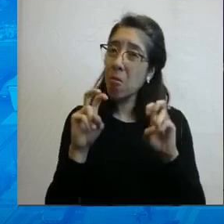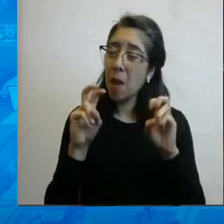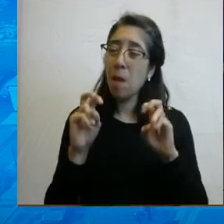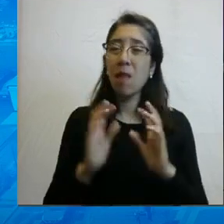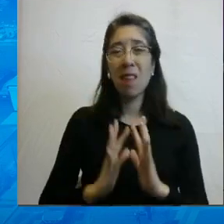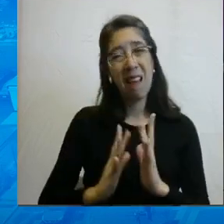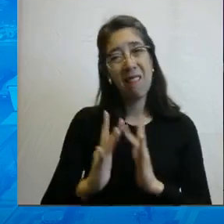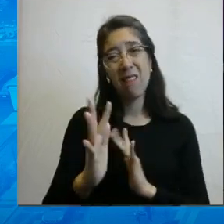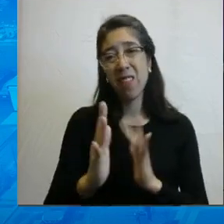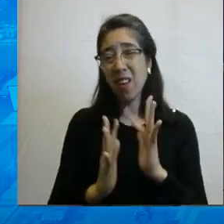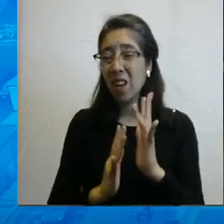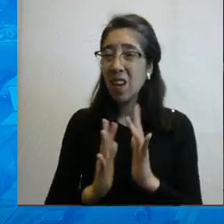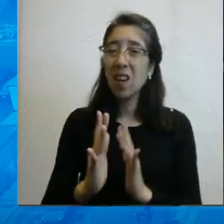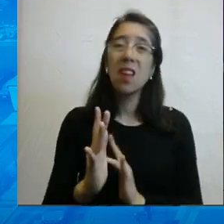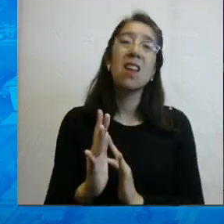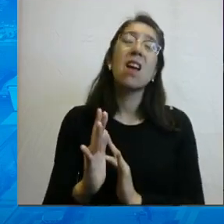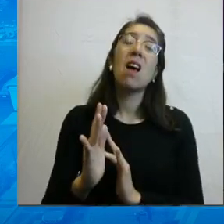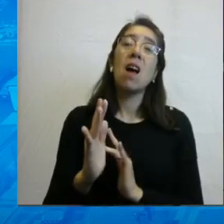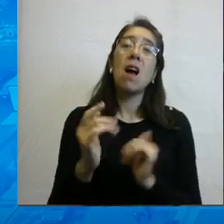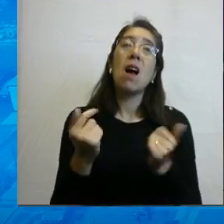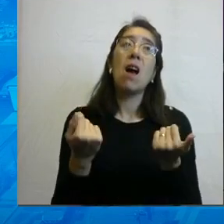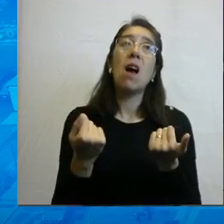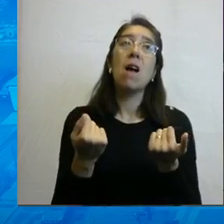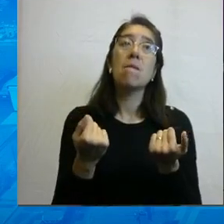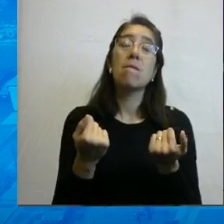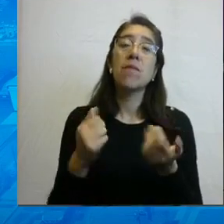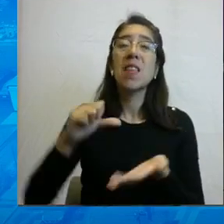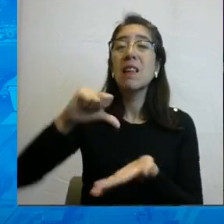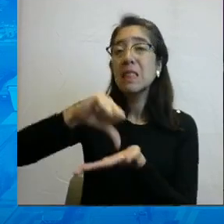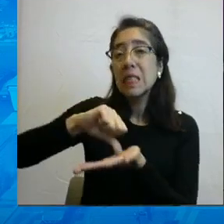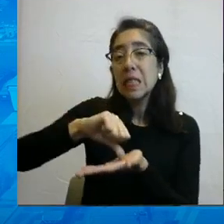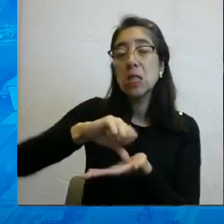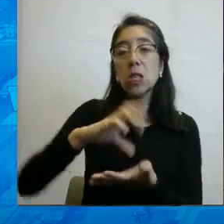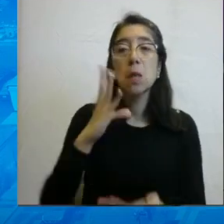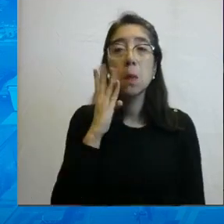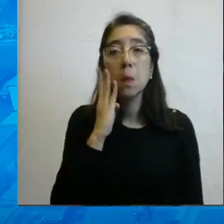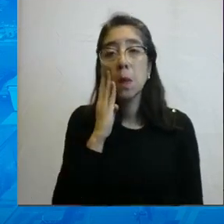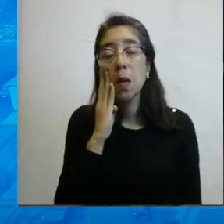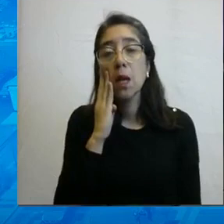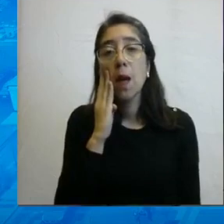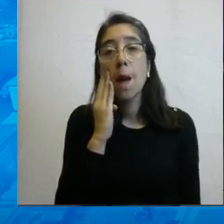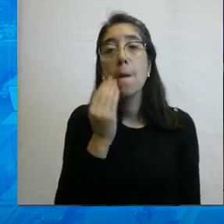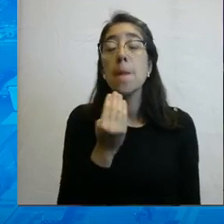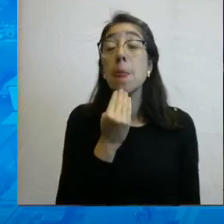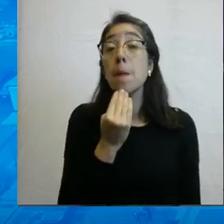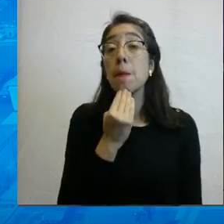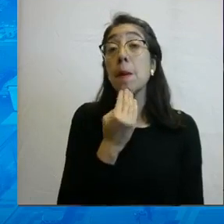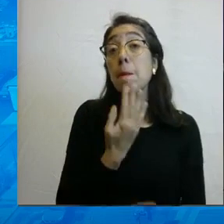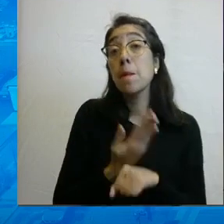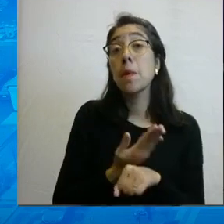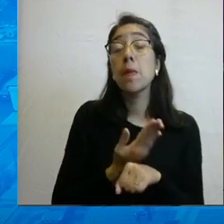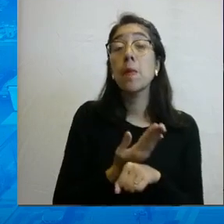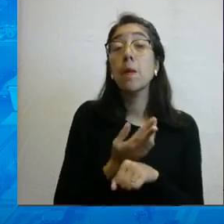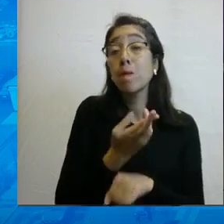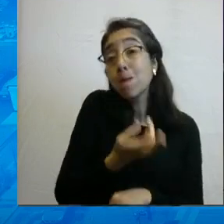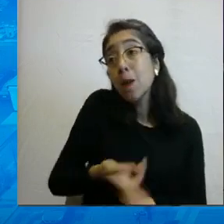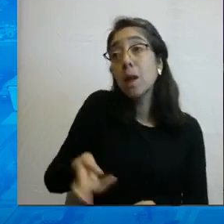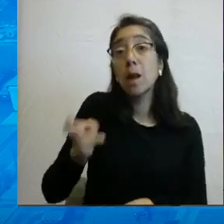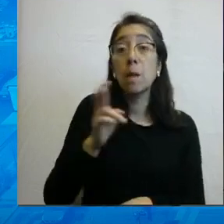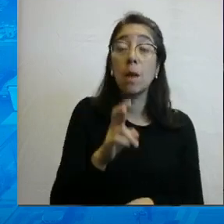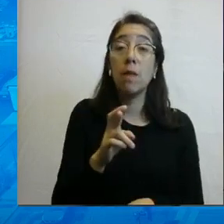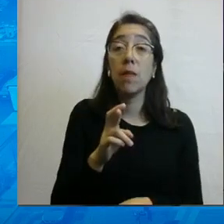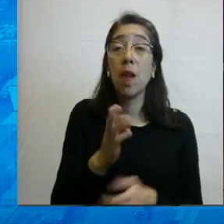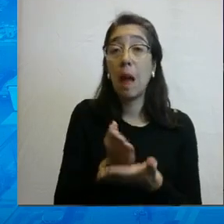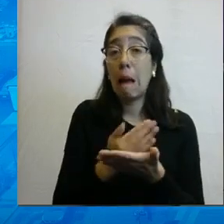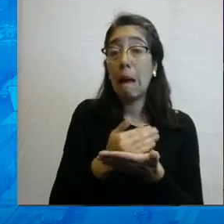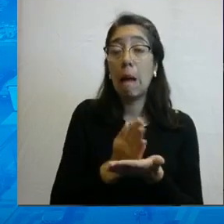cómo el centro de Melipilla se ha desdibujado. Pido también a propósito replantear y conversarlo quizás con los concejales